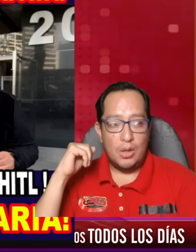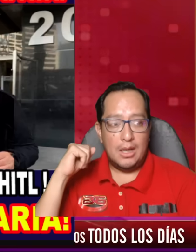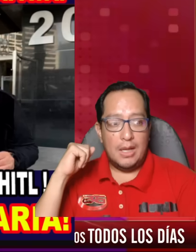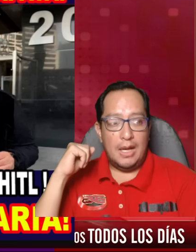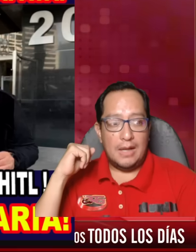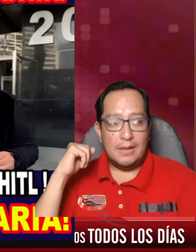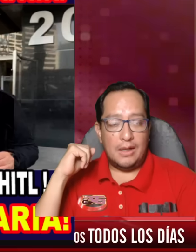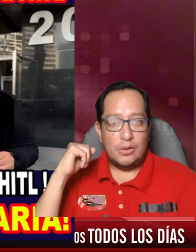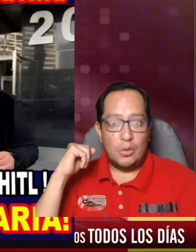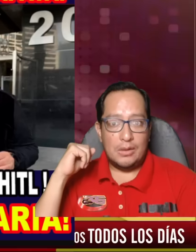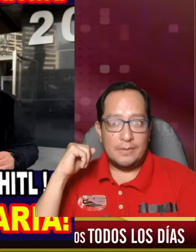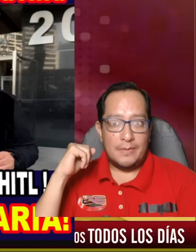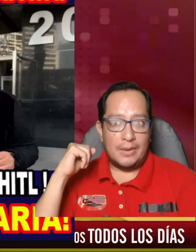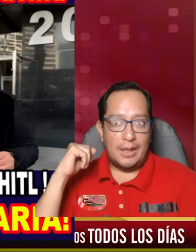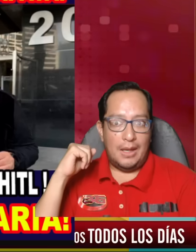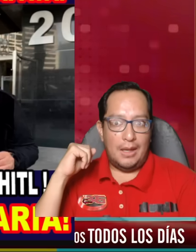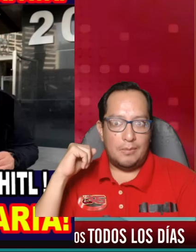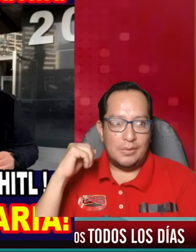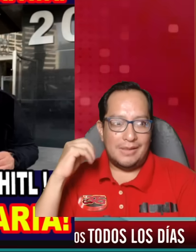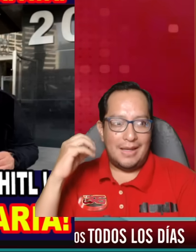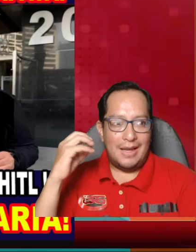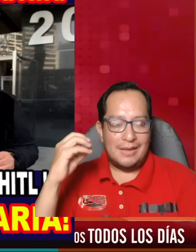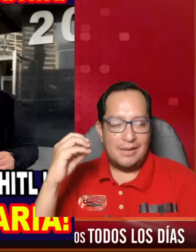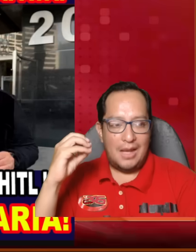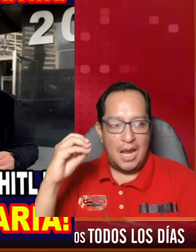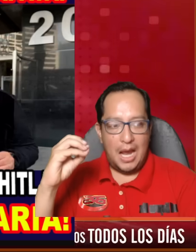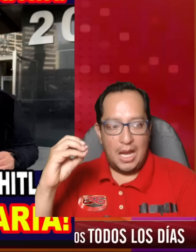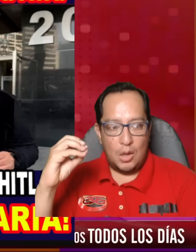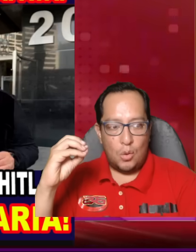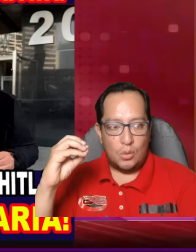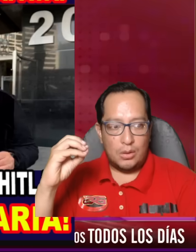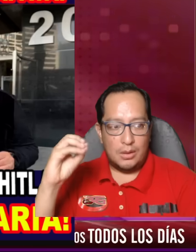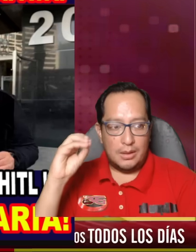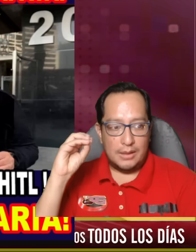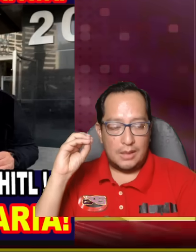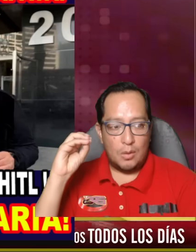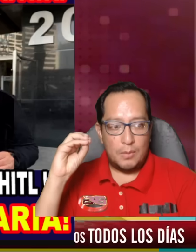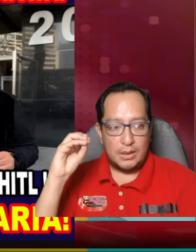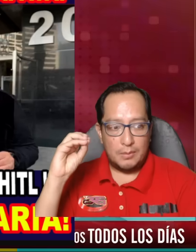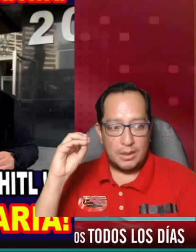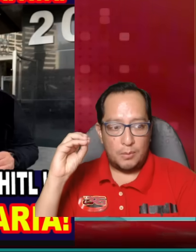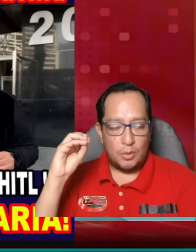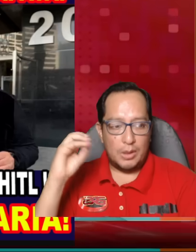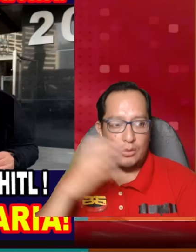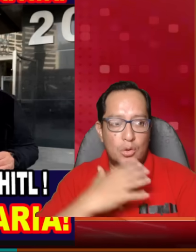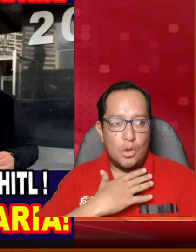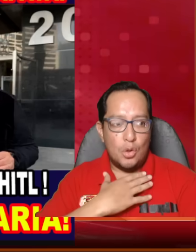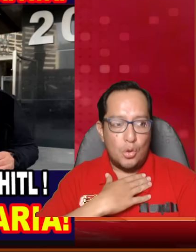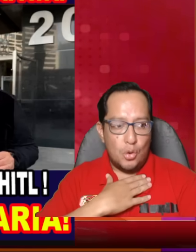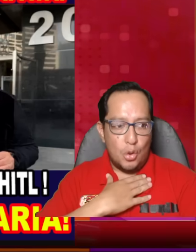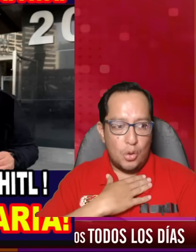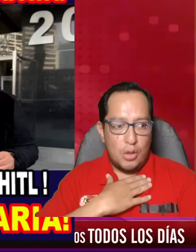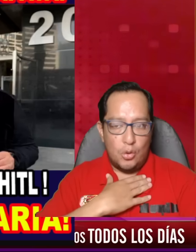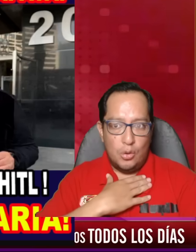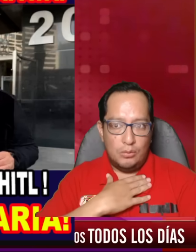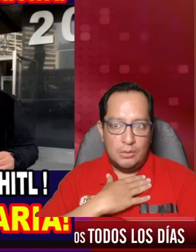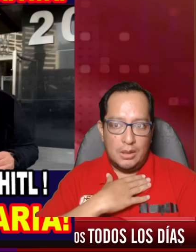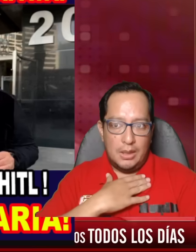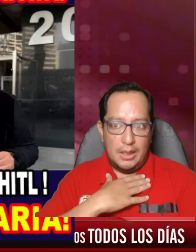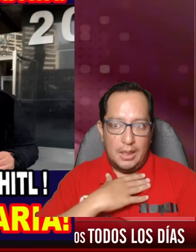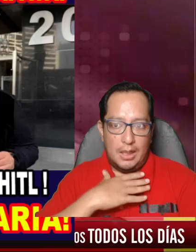junio en las elecciones, pues hace algo que está completamente prohibido. No lo digo